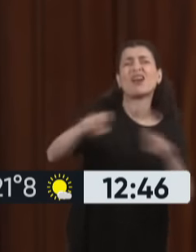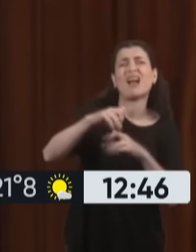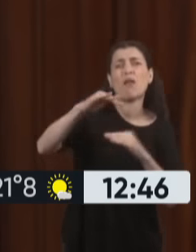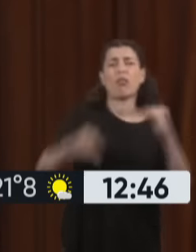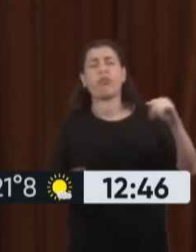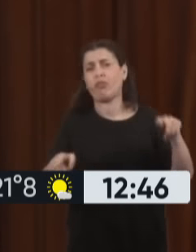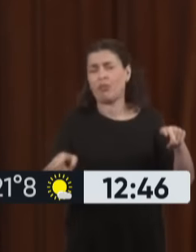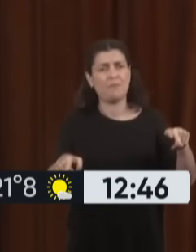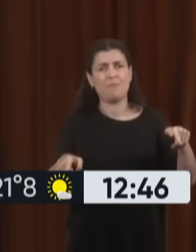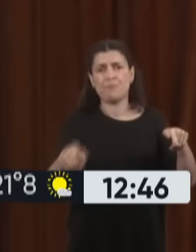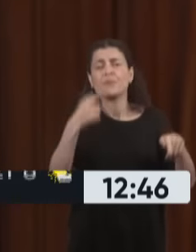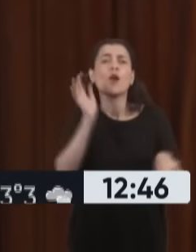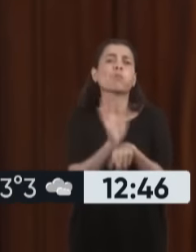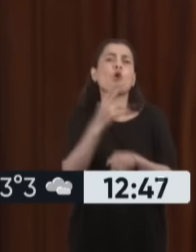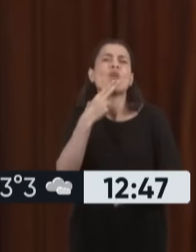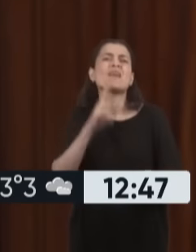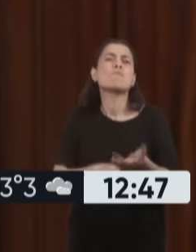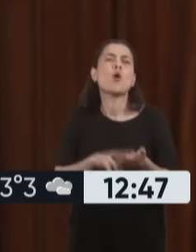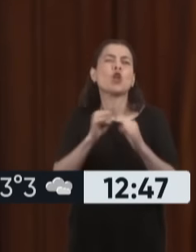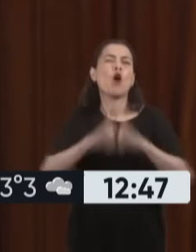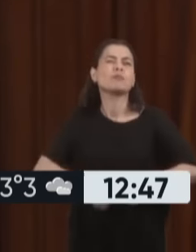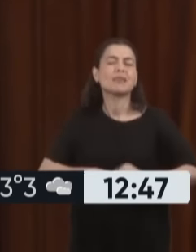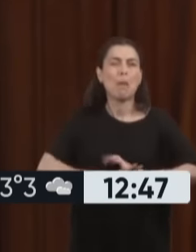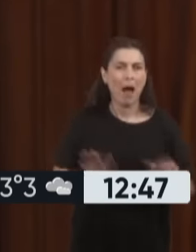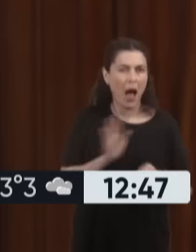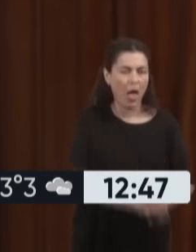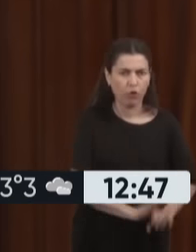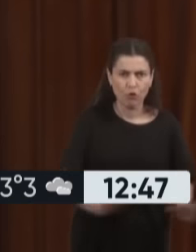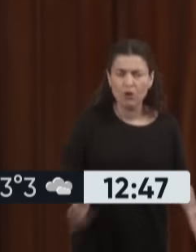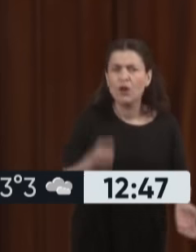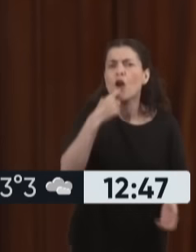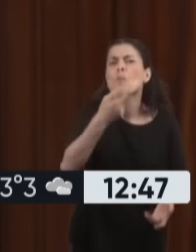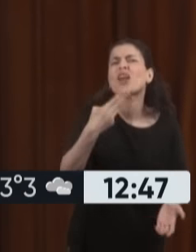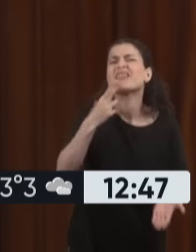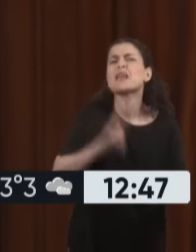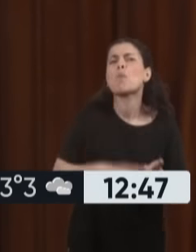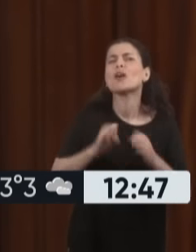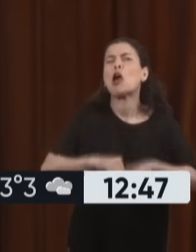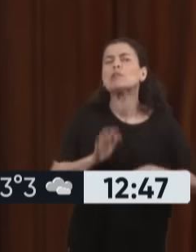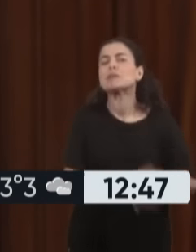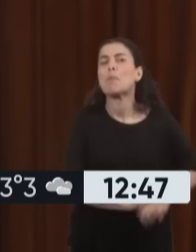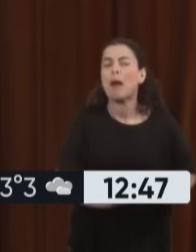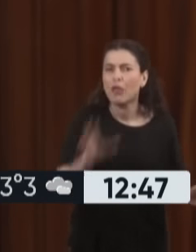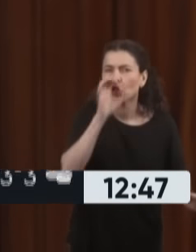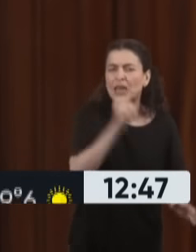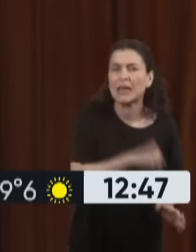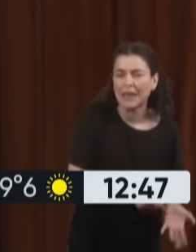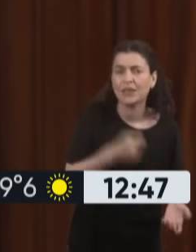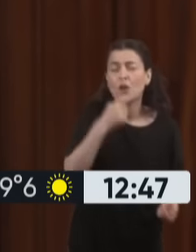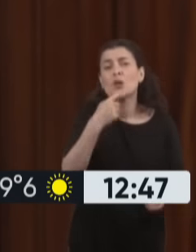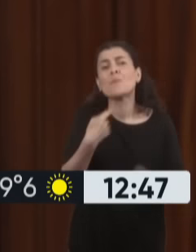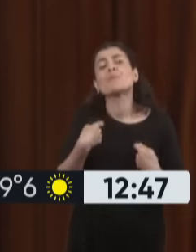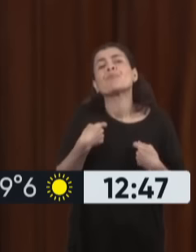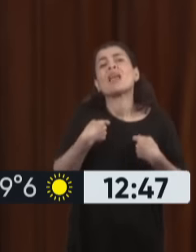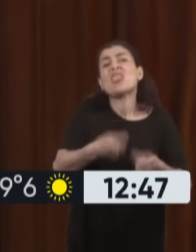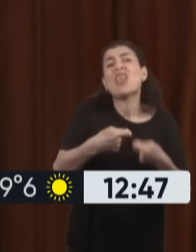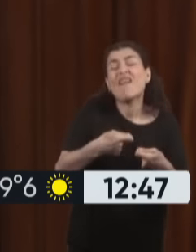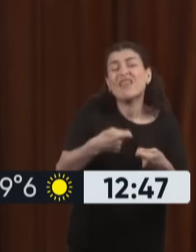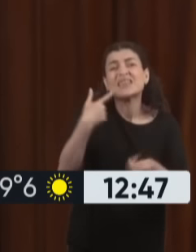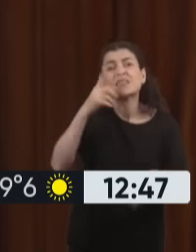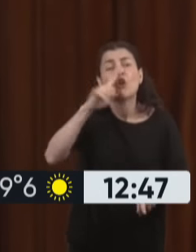el gran impuesto encubierto. ¿Por qué un impuesto encubierto? Porque si el déficit se paga con emisión monetaria, se